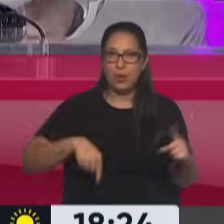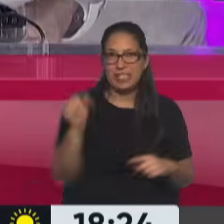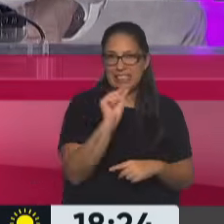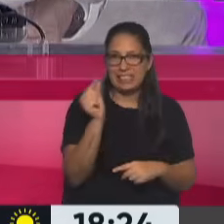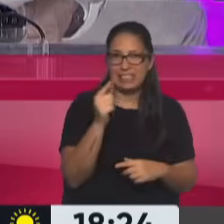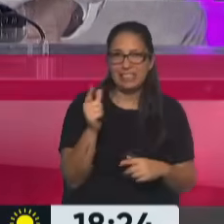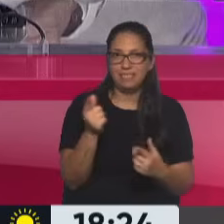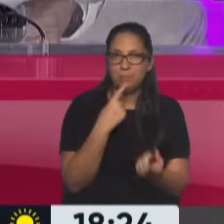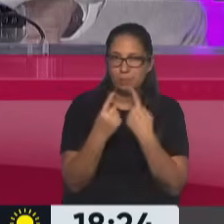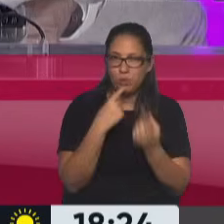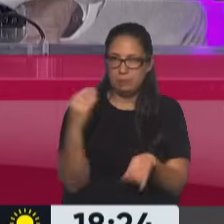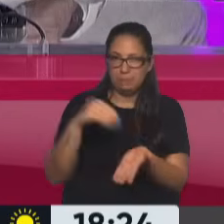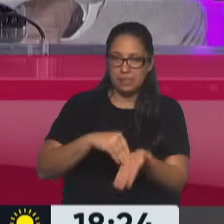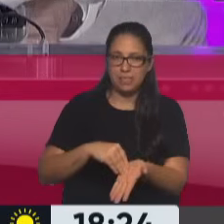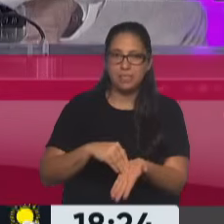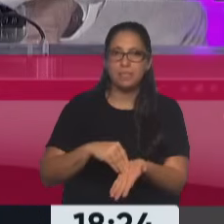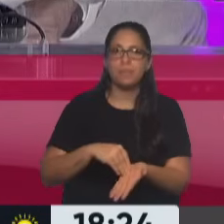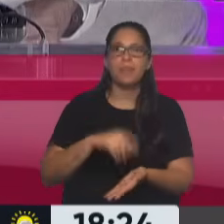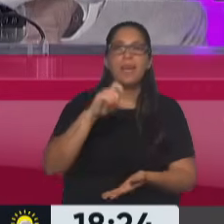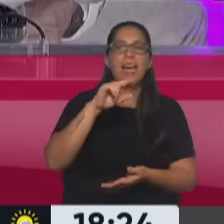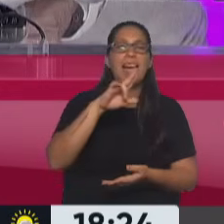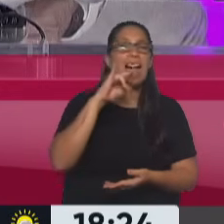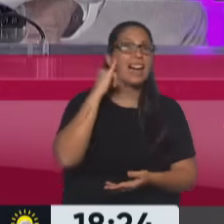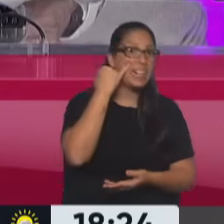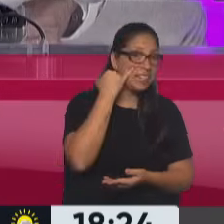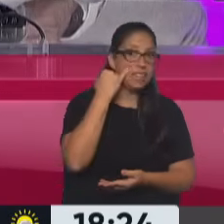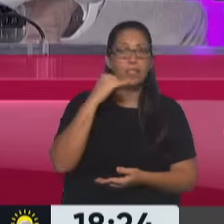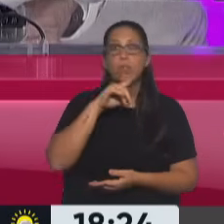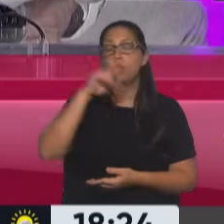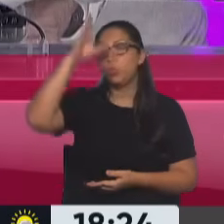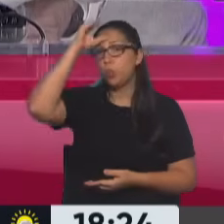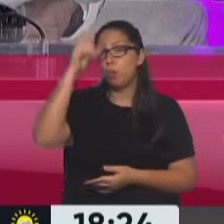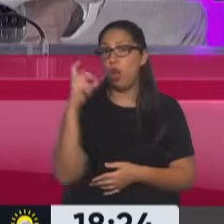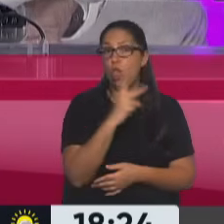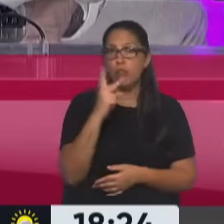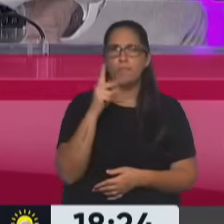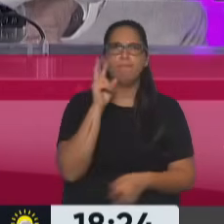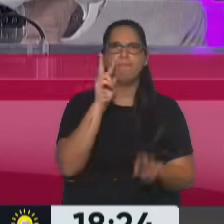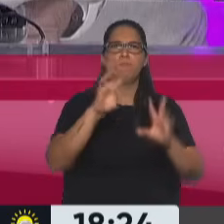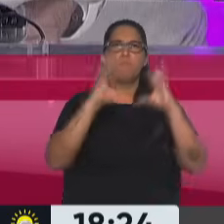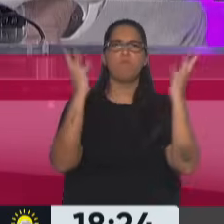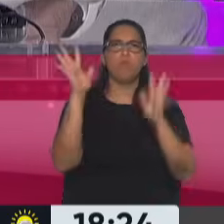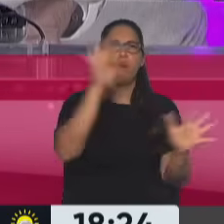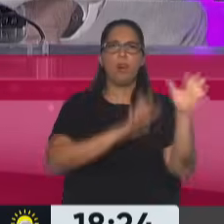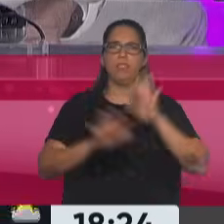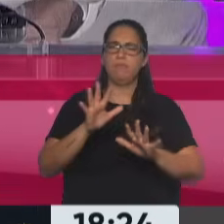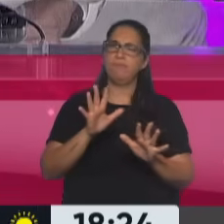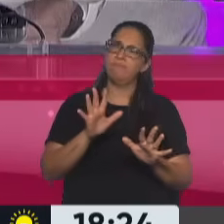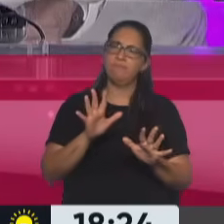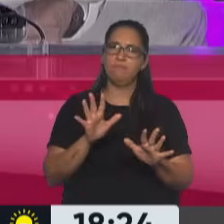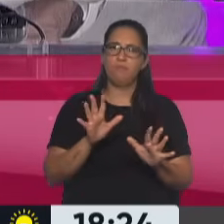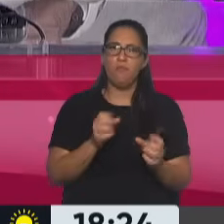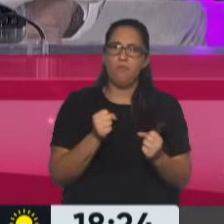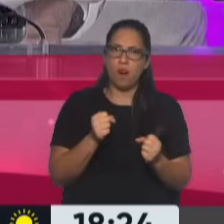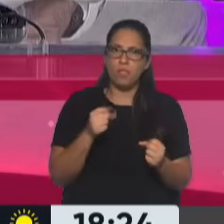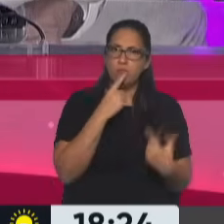televisivos, eso, mencionábamos que tanto Carney como Trump cuestionaron el orden global y estábamos acostumbrados un poco a que se diga, bueno, con la llegada tan fuerte de China